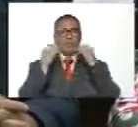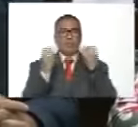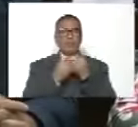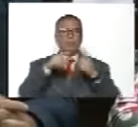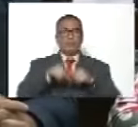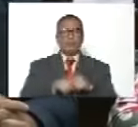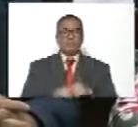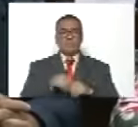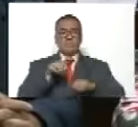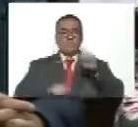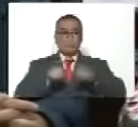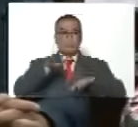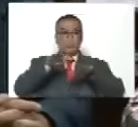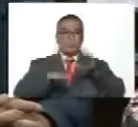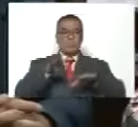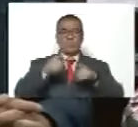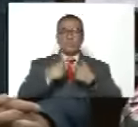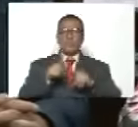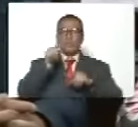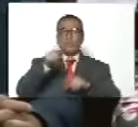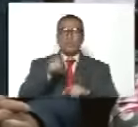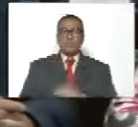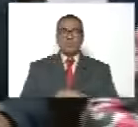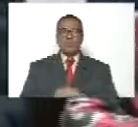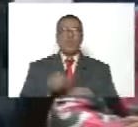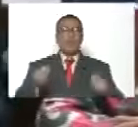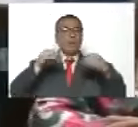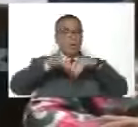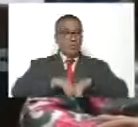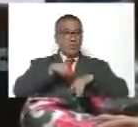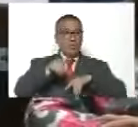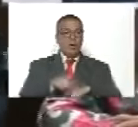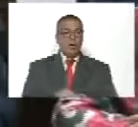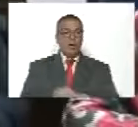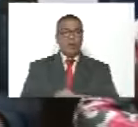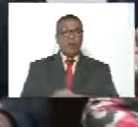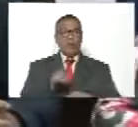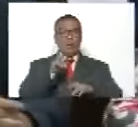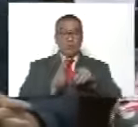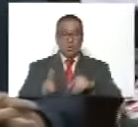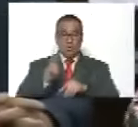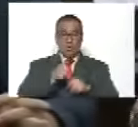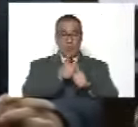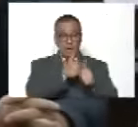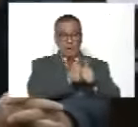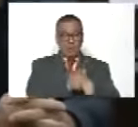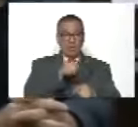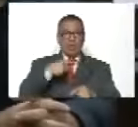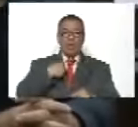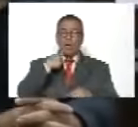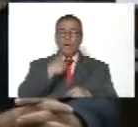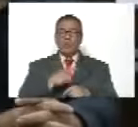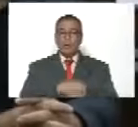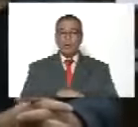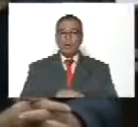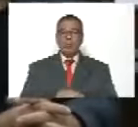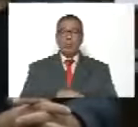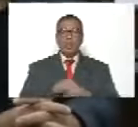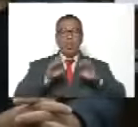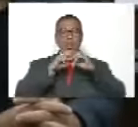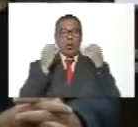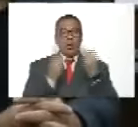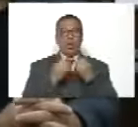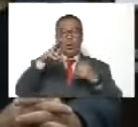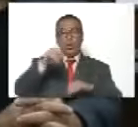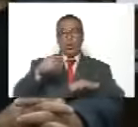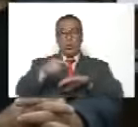organización para desestabilizar el país, pero tampoco vamos a estar de acuerdo con que esto sea un instrumento para perseguir. Insisto, organizaciones